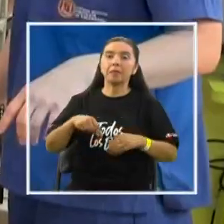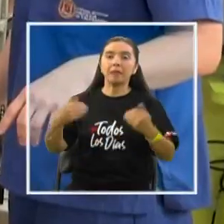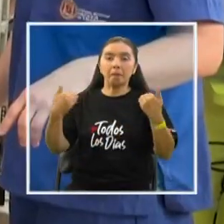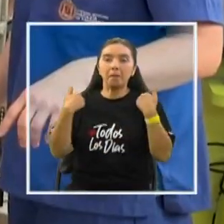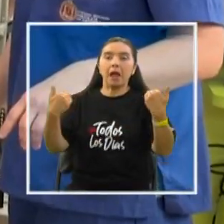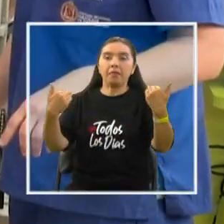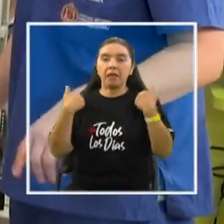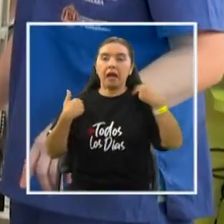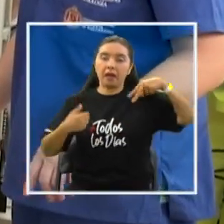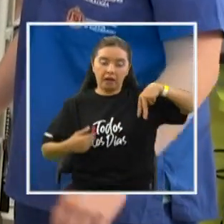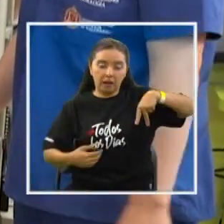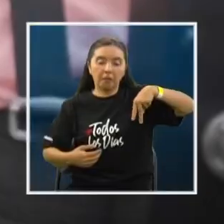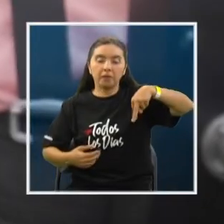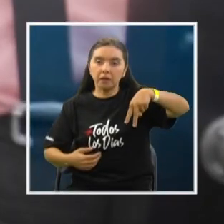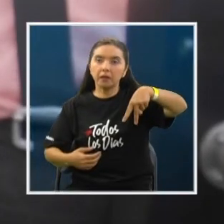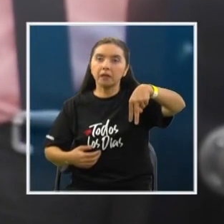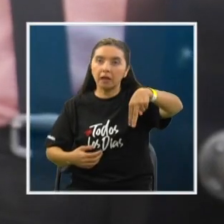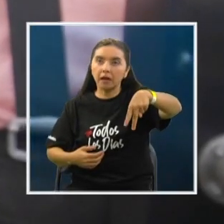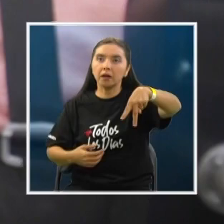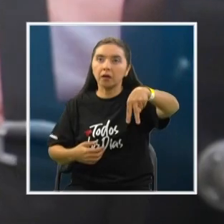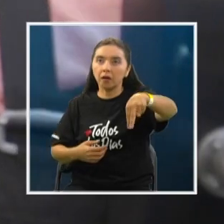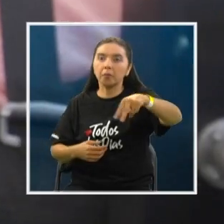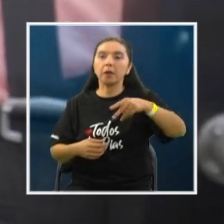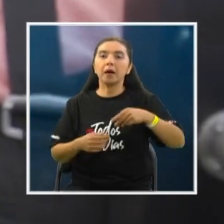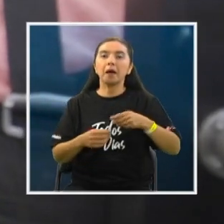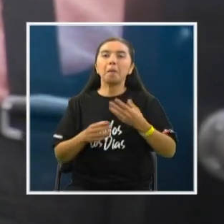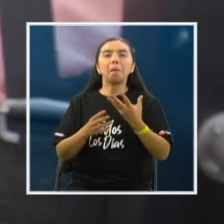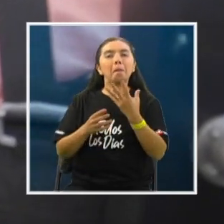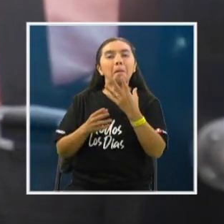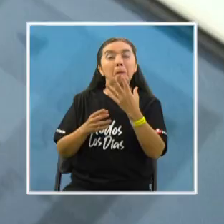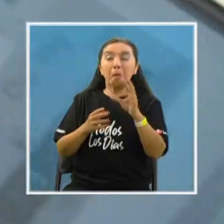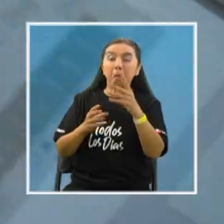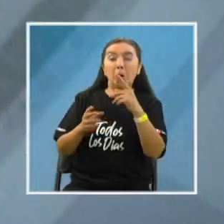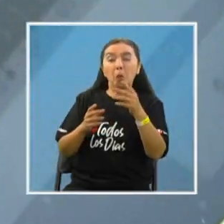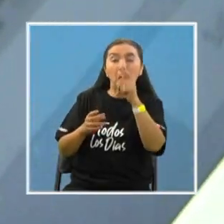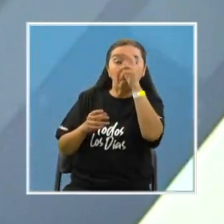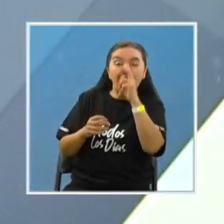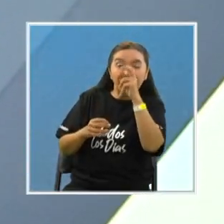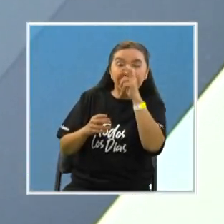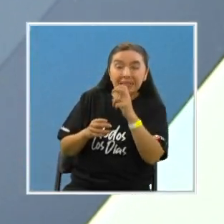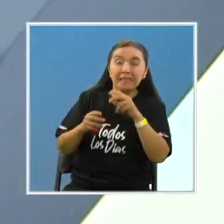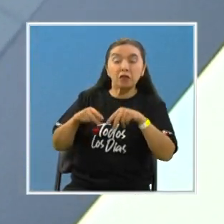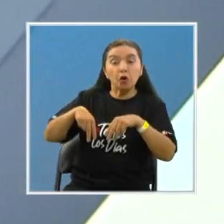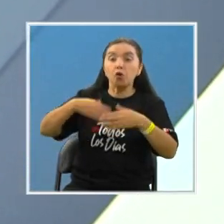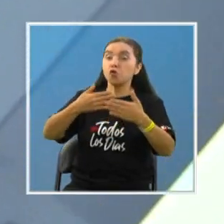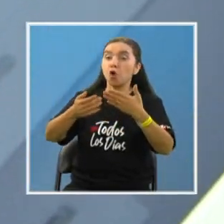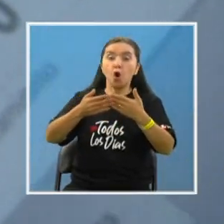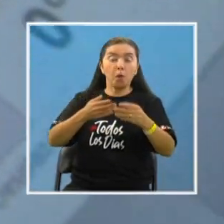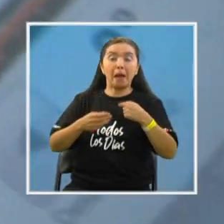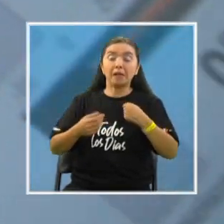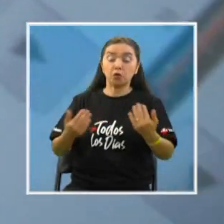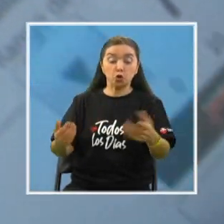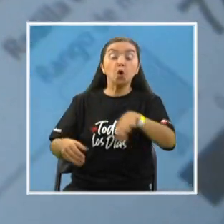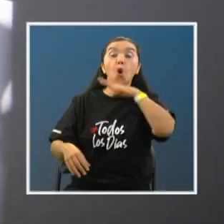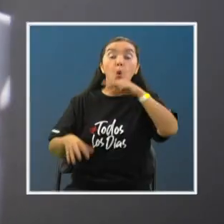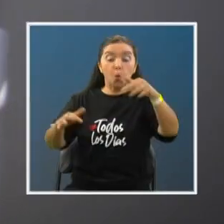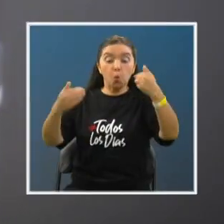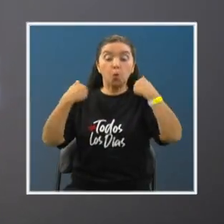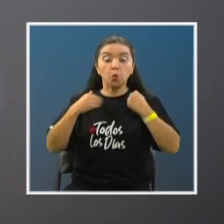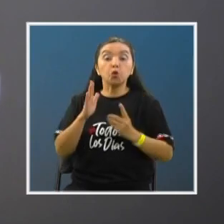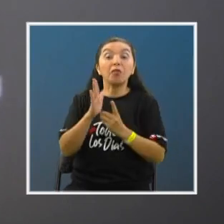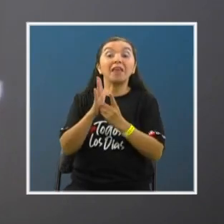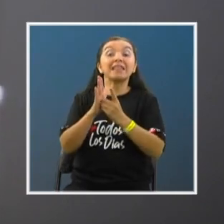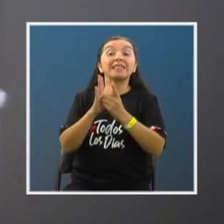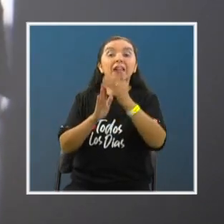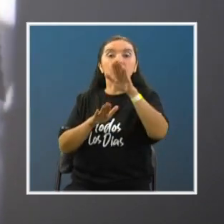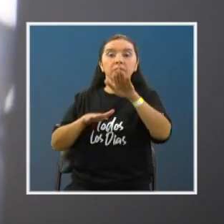entrenamiento de marcha, simulando un patrón de movimiento parecido al normal, logrando que quienes la usen desarrollen estabilidad en la